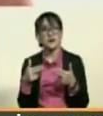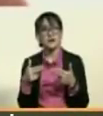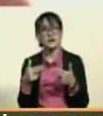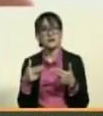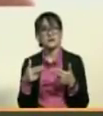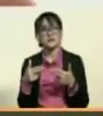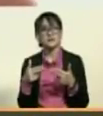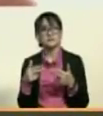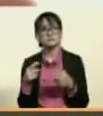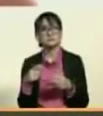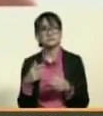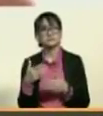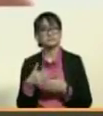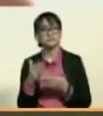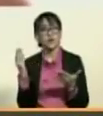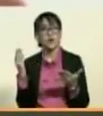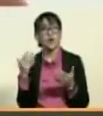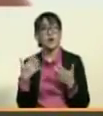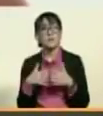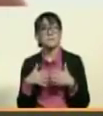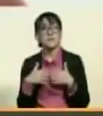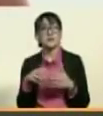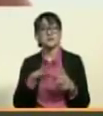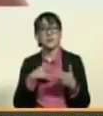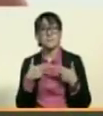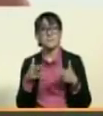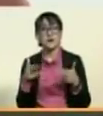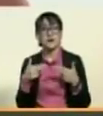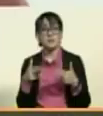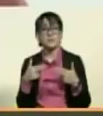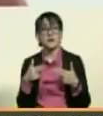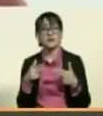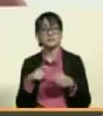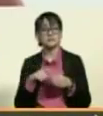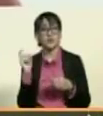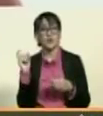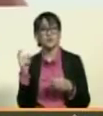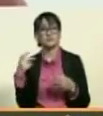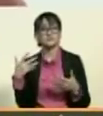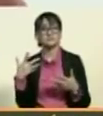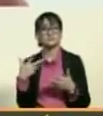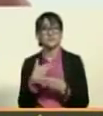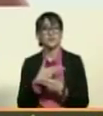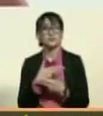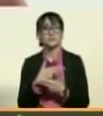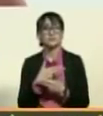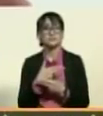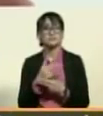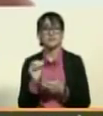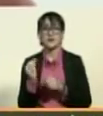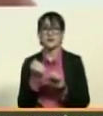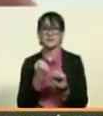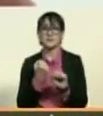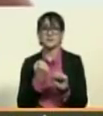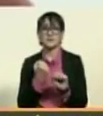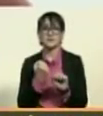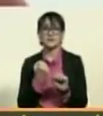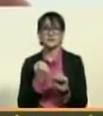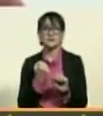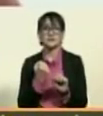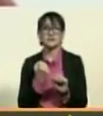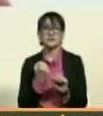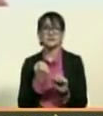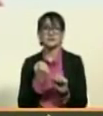que retire las sanciones contra empresas panameñas. Esto, según lo indicó, para evitar que